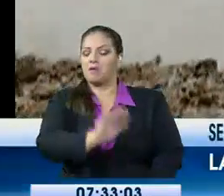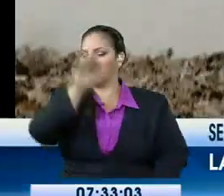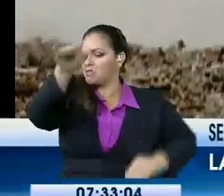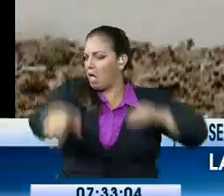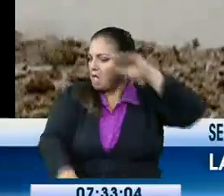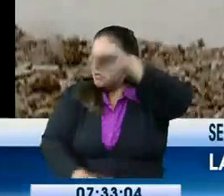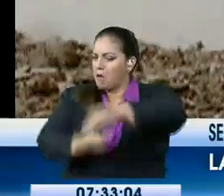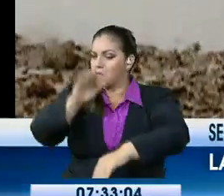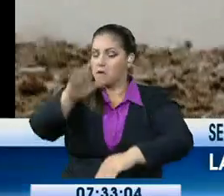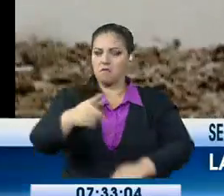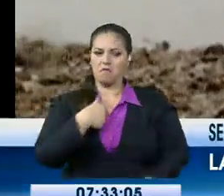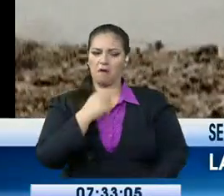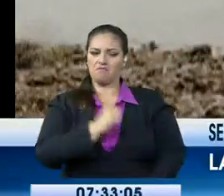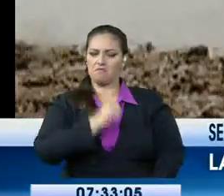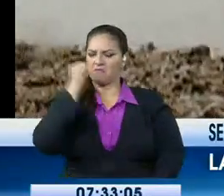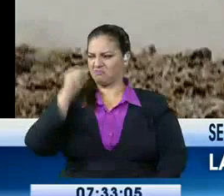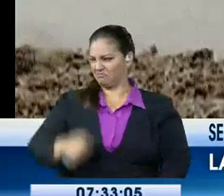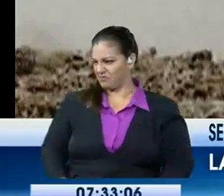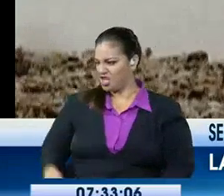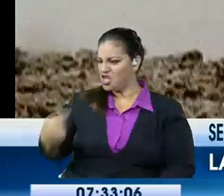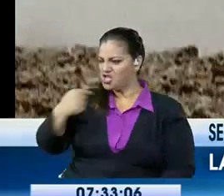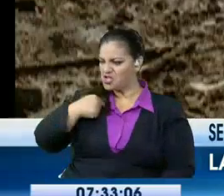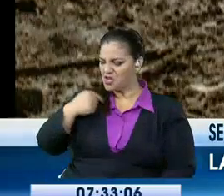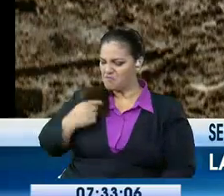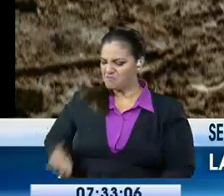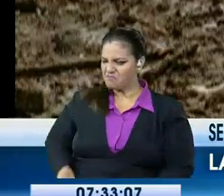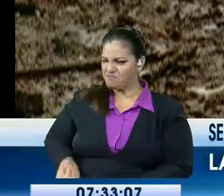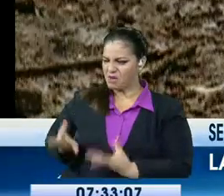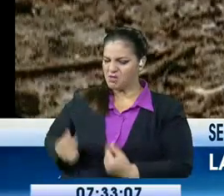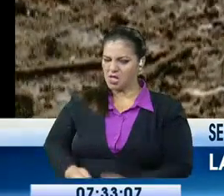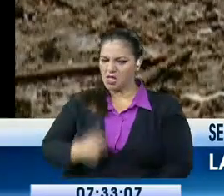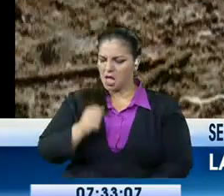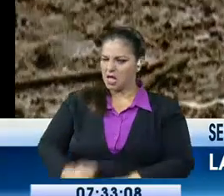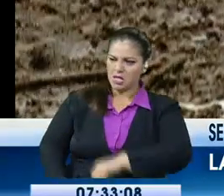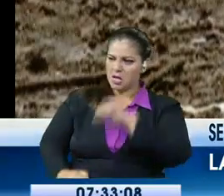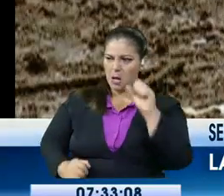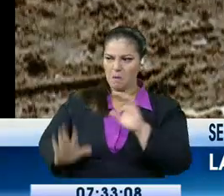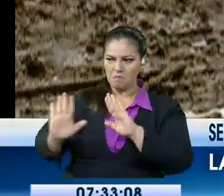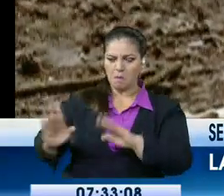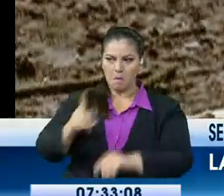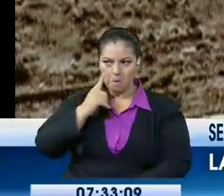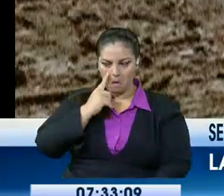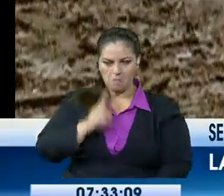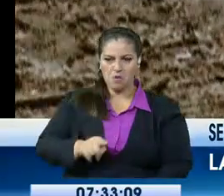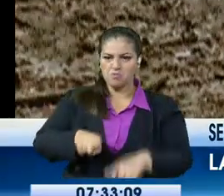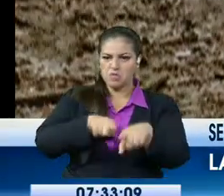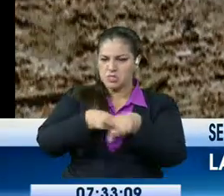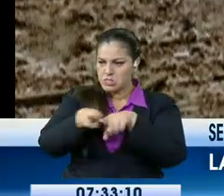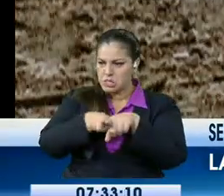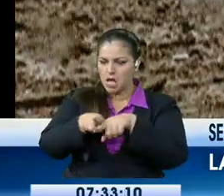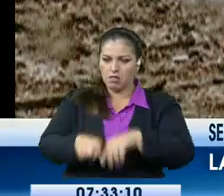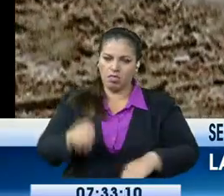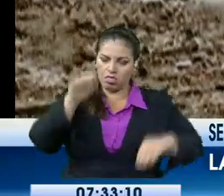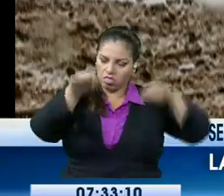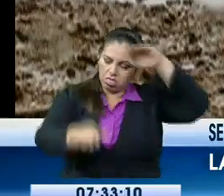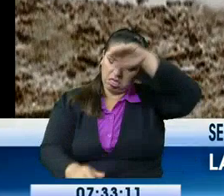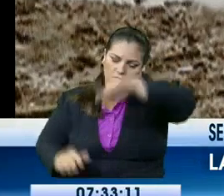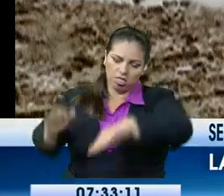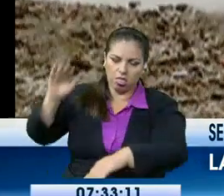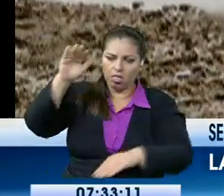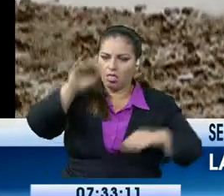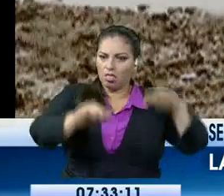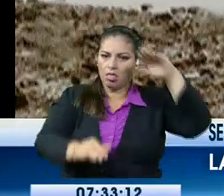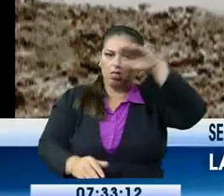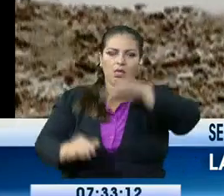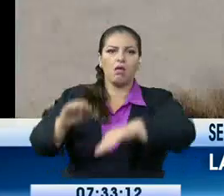ya pues. Y el otro apareció por allá y este se ahogó. Estaban amanecidos. A las 8 de la mañana Hasta las 8 de la mañana yo lo vi,